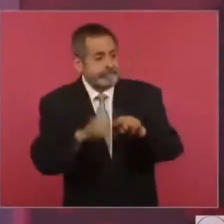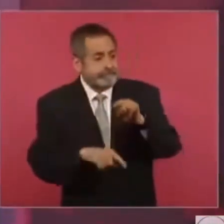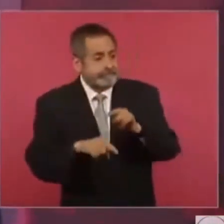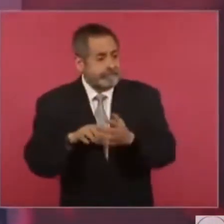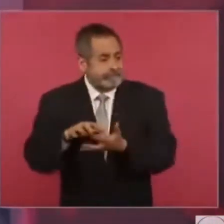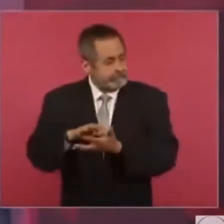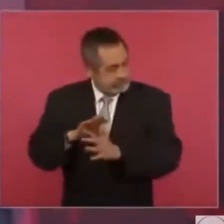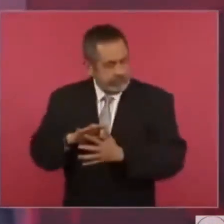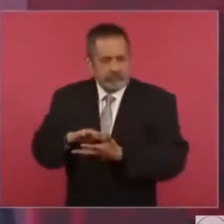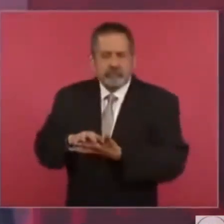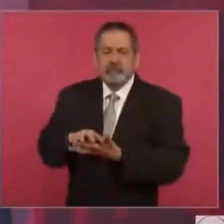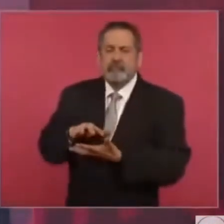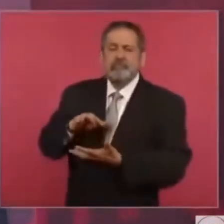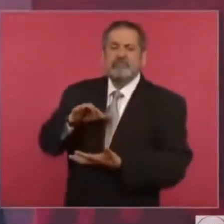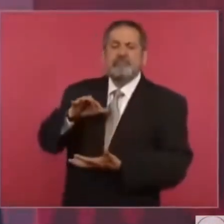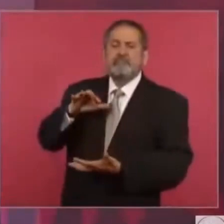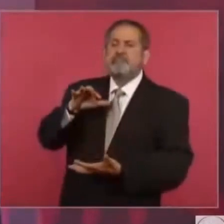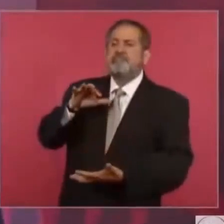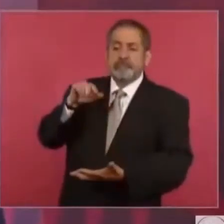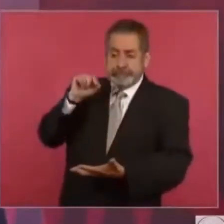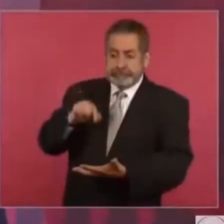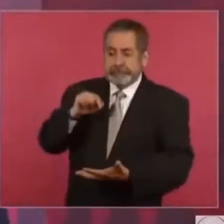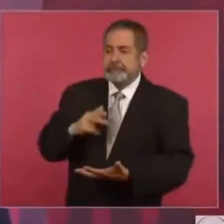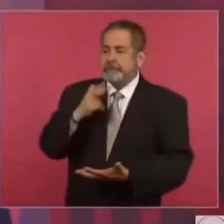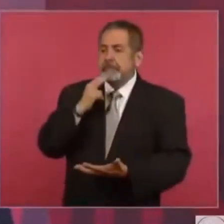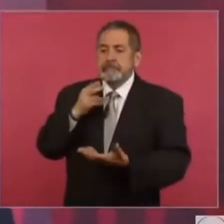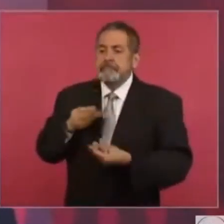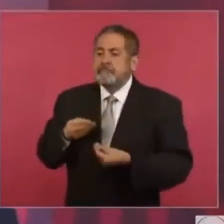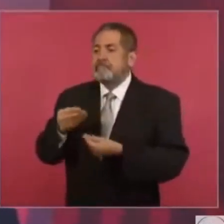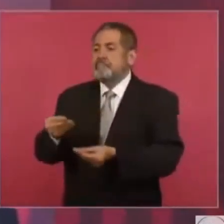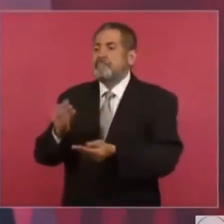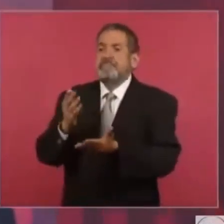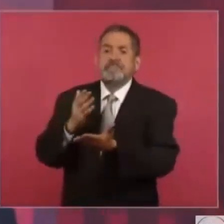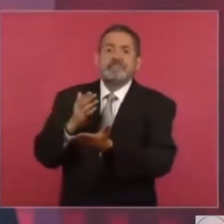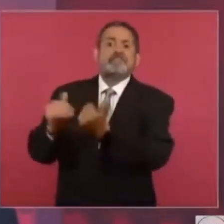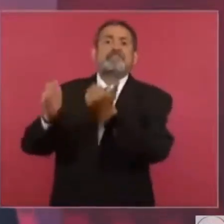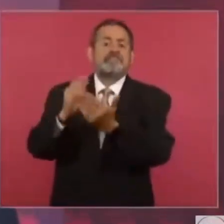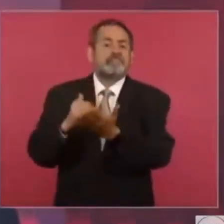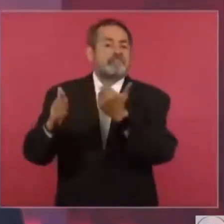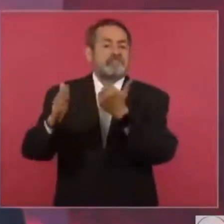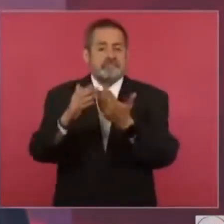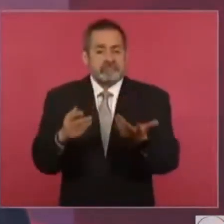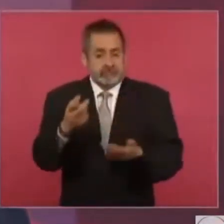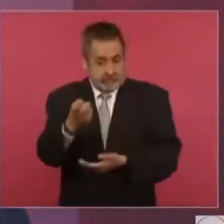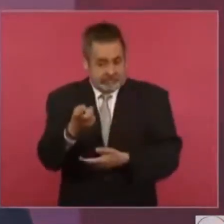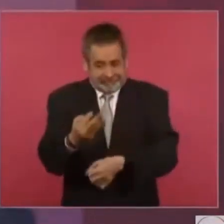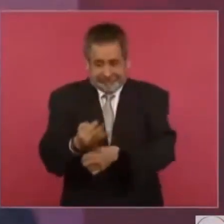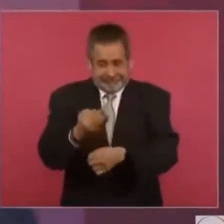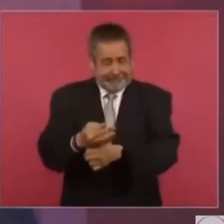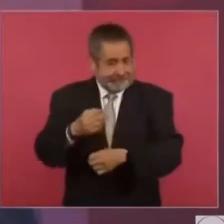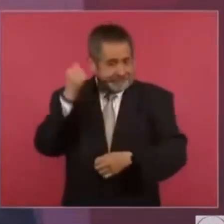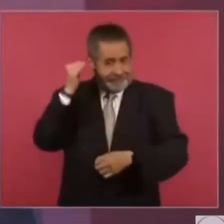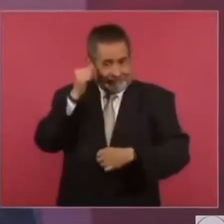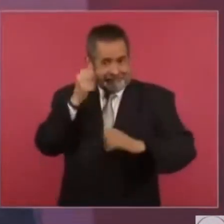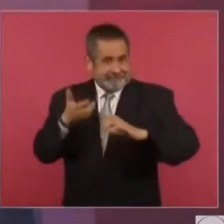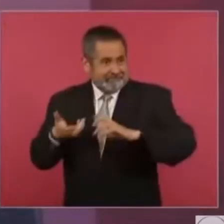mucho lo que se libera para el desarrollo. En una circunstancia como esta,